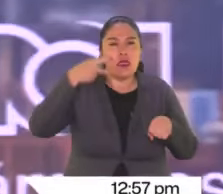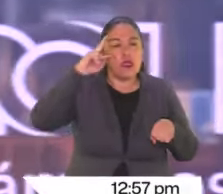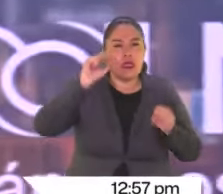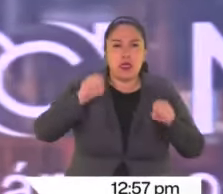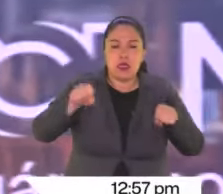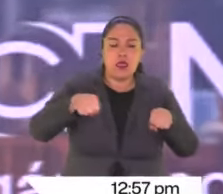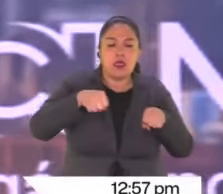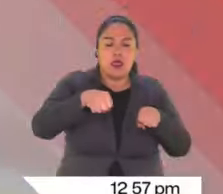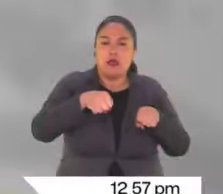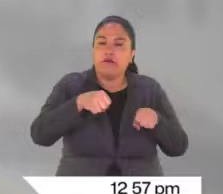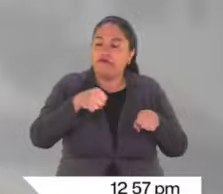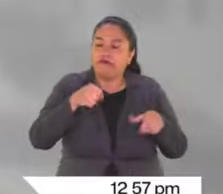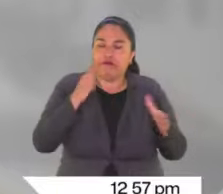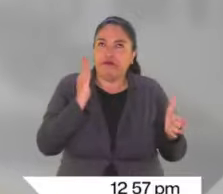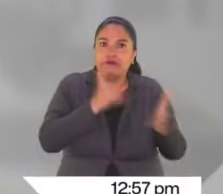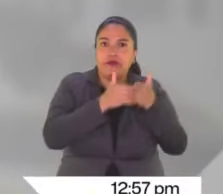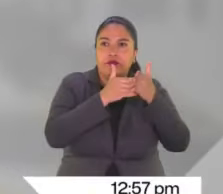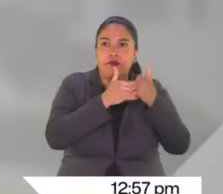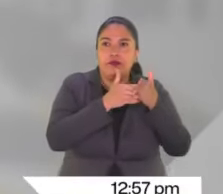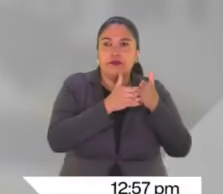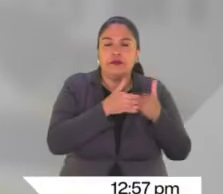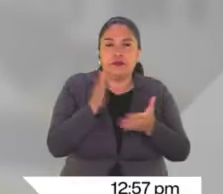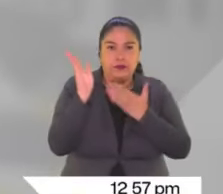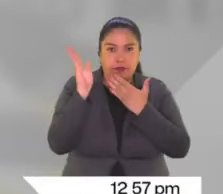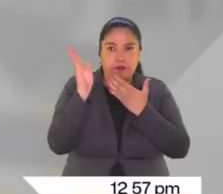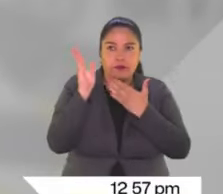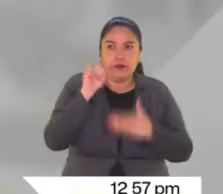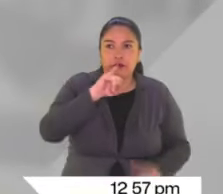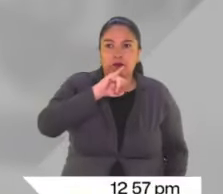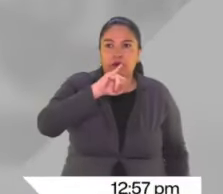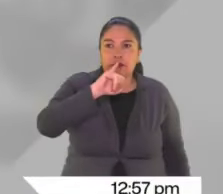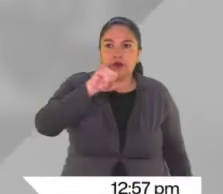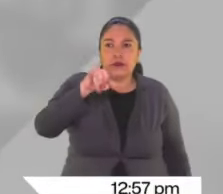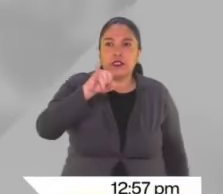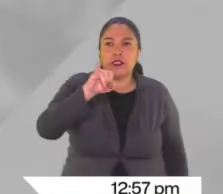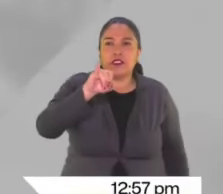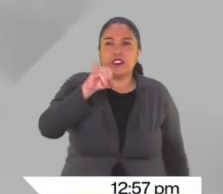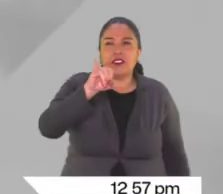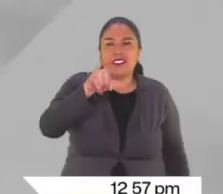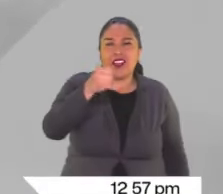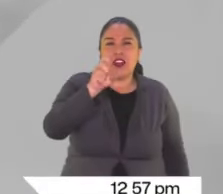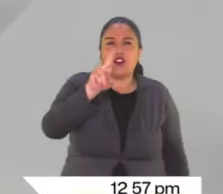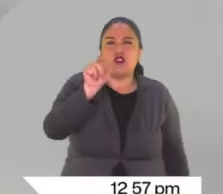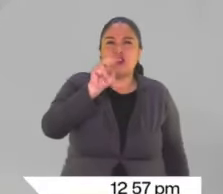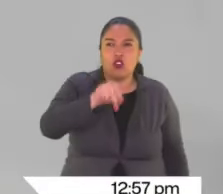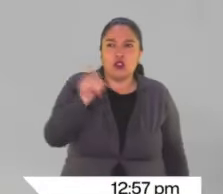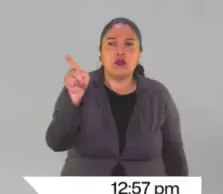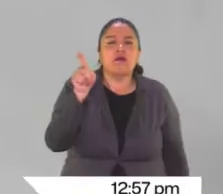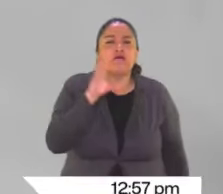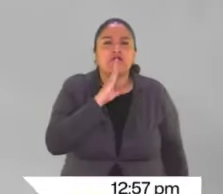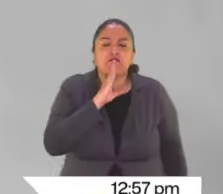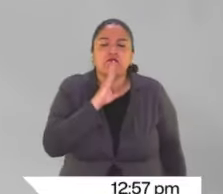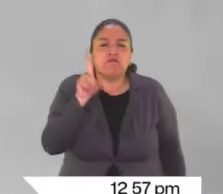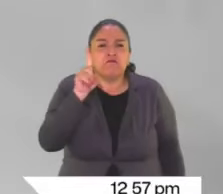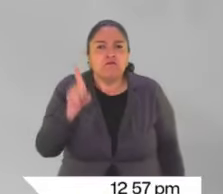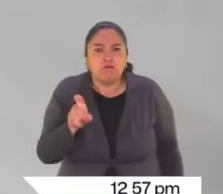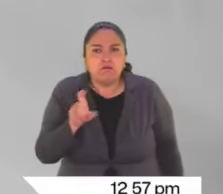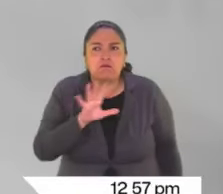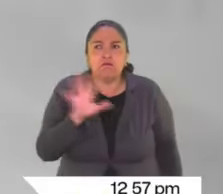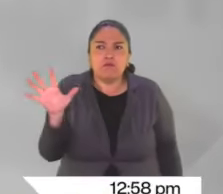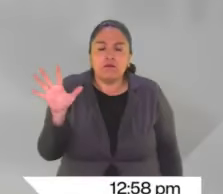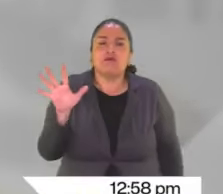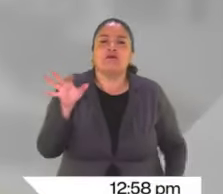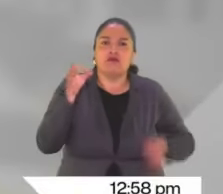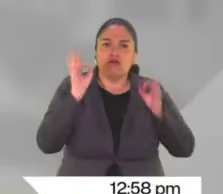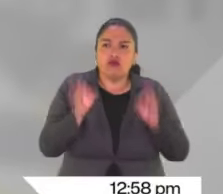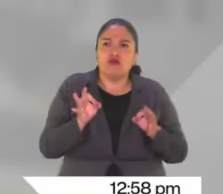a sus víctimas. Él es Gerson Enrique Salcedo. Tal vez no diga mucho para ustedes. Es una persona que en su papel se